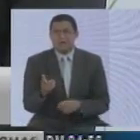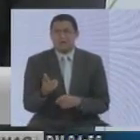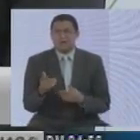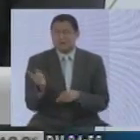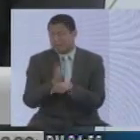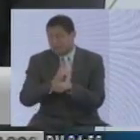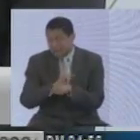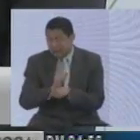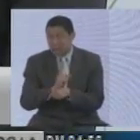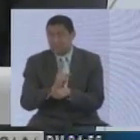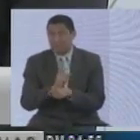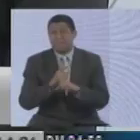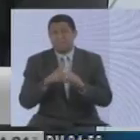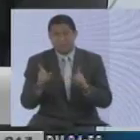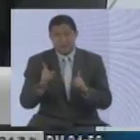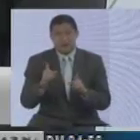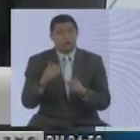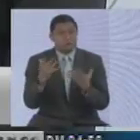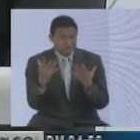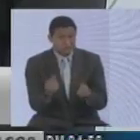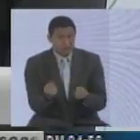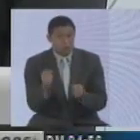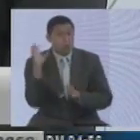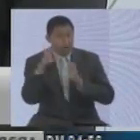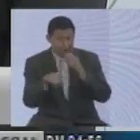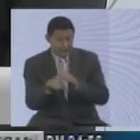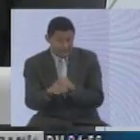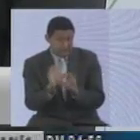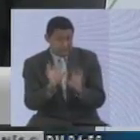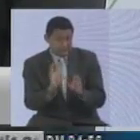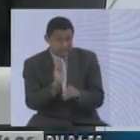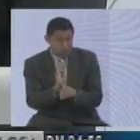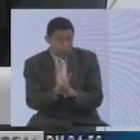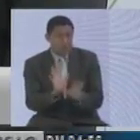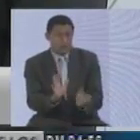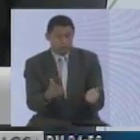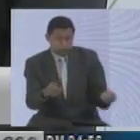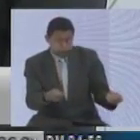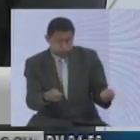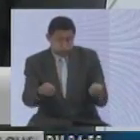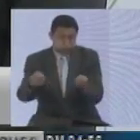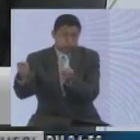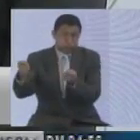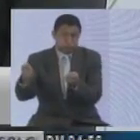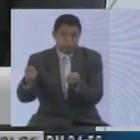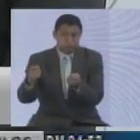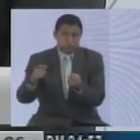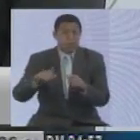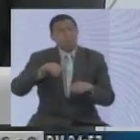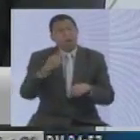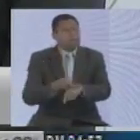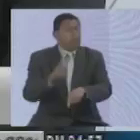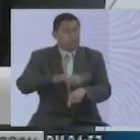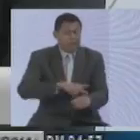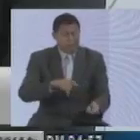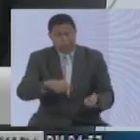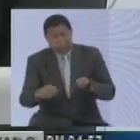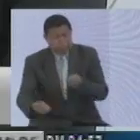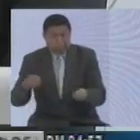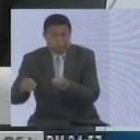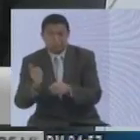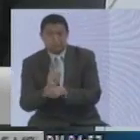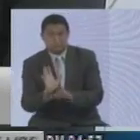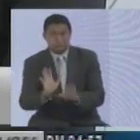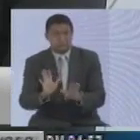rápida pero a la vez que sea seguro para el animal donde no se trasladó no lesionen más al paciente